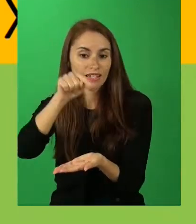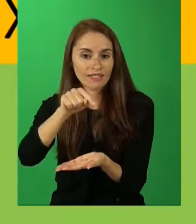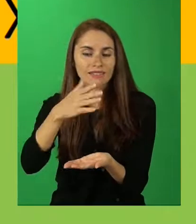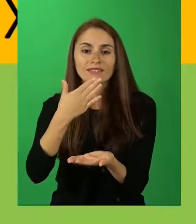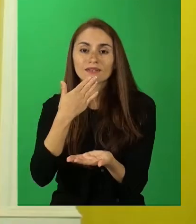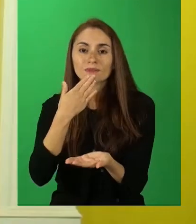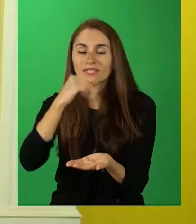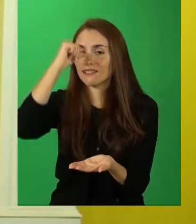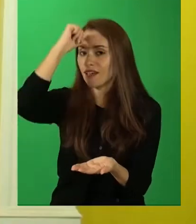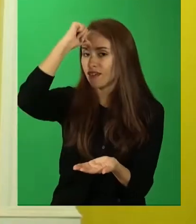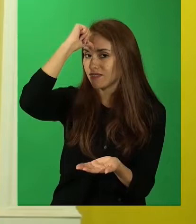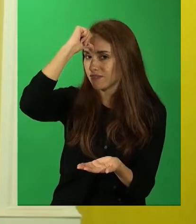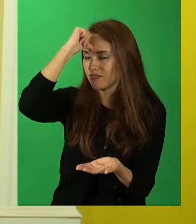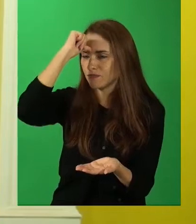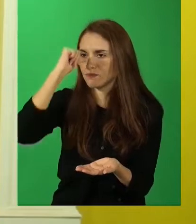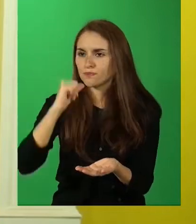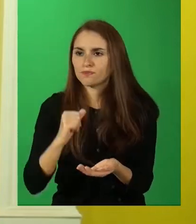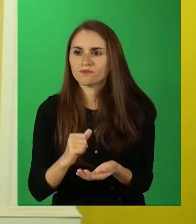India.